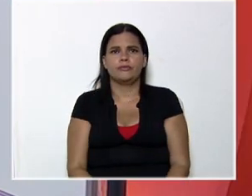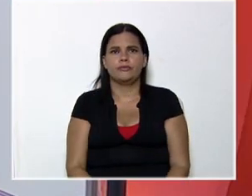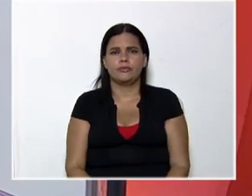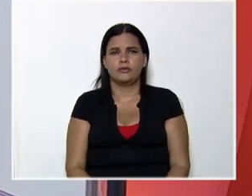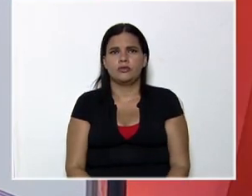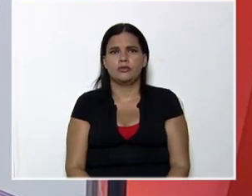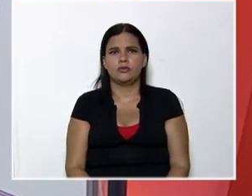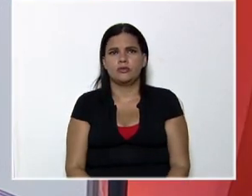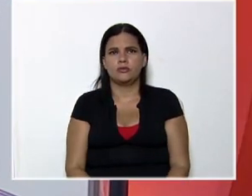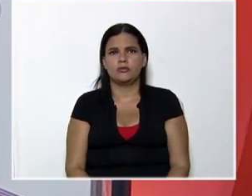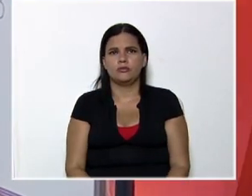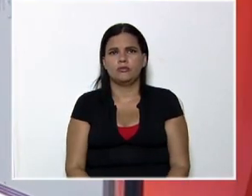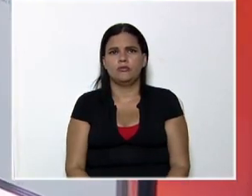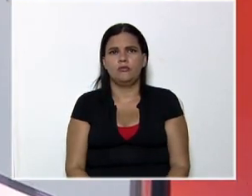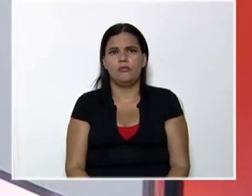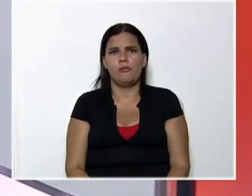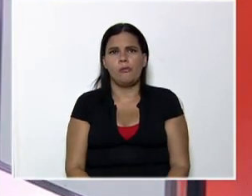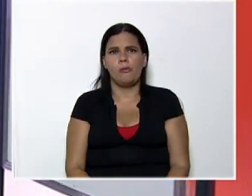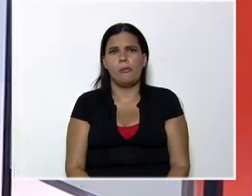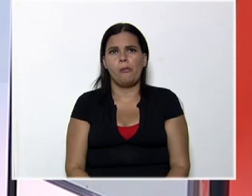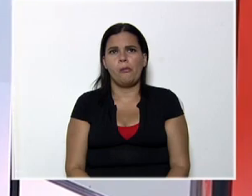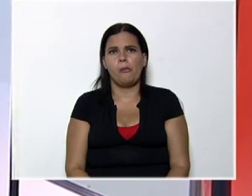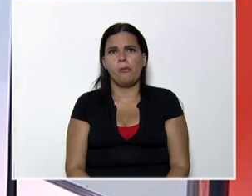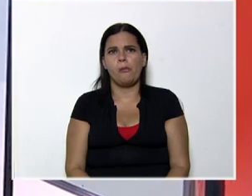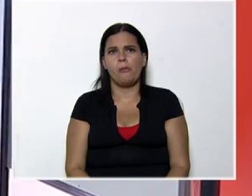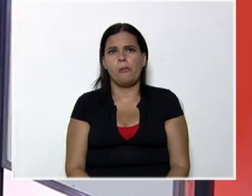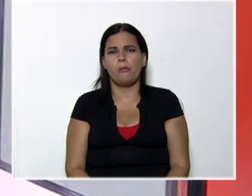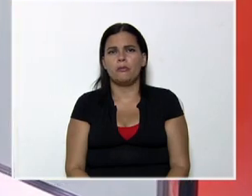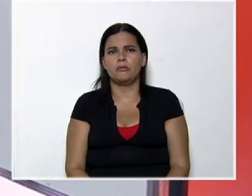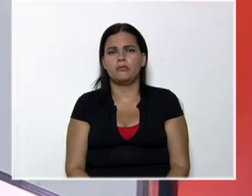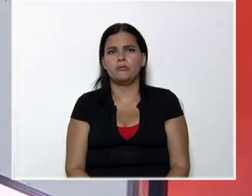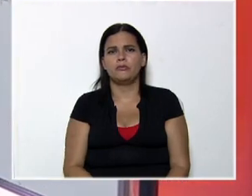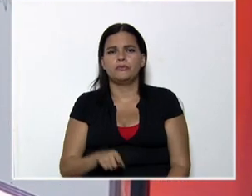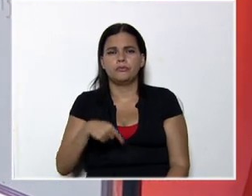hipotenusa es igual a 13. Veamos ahora otro ejemplo.